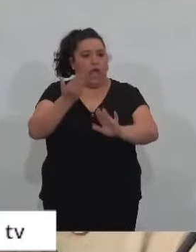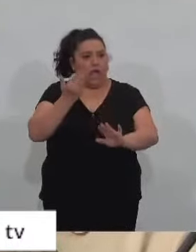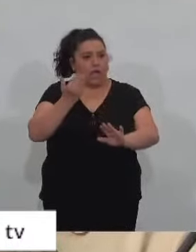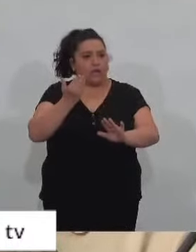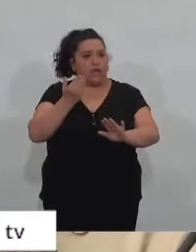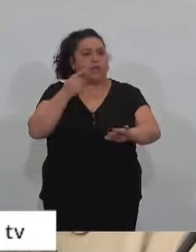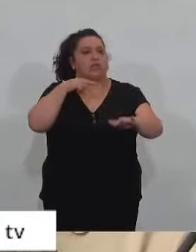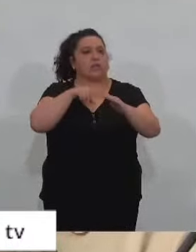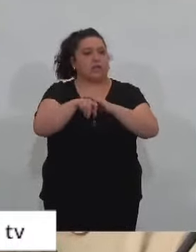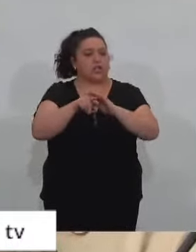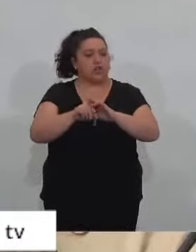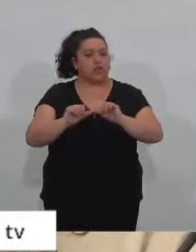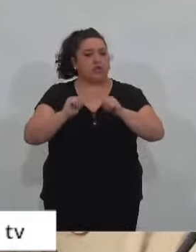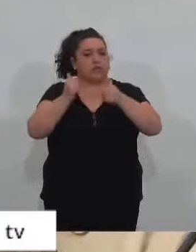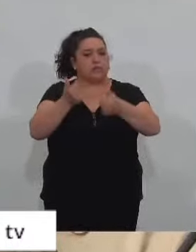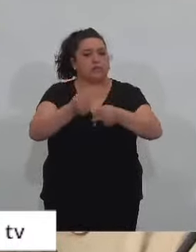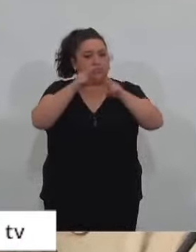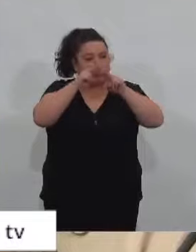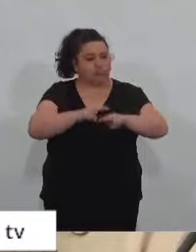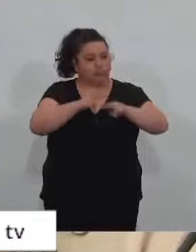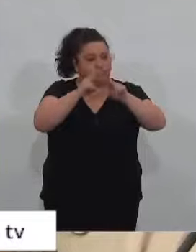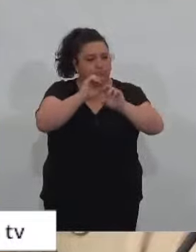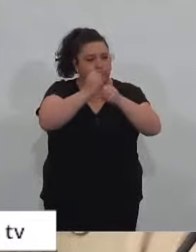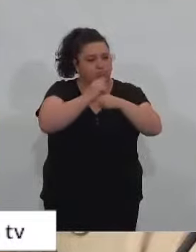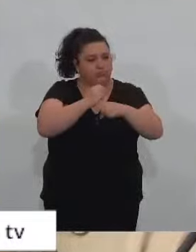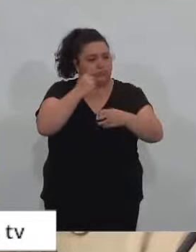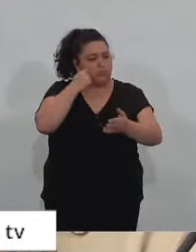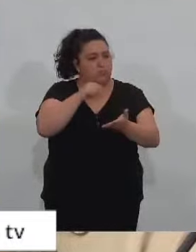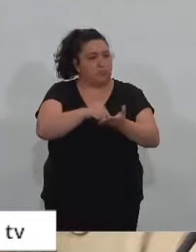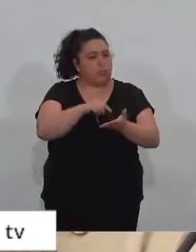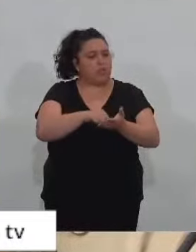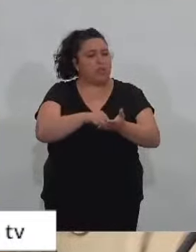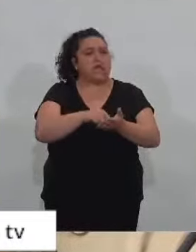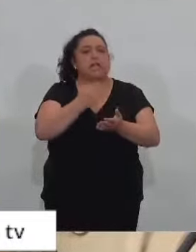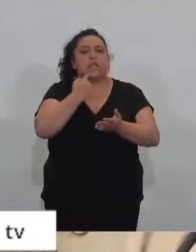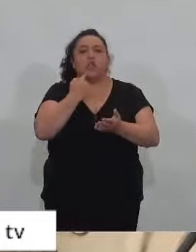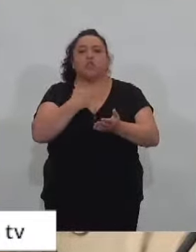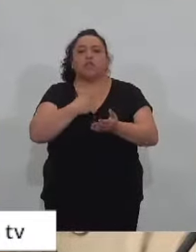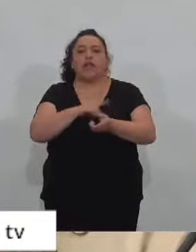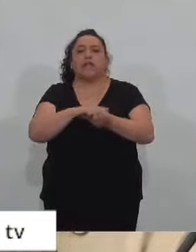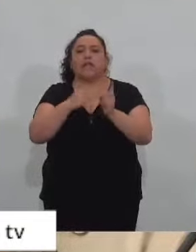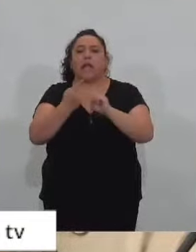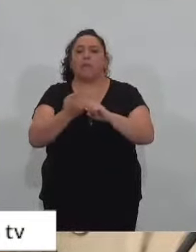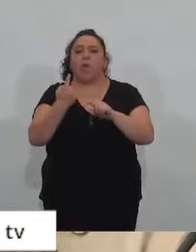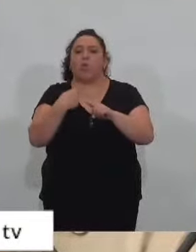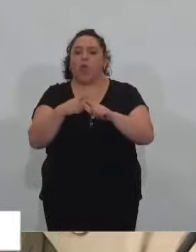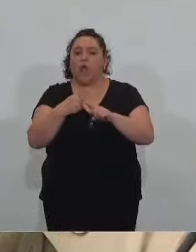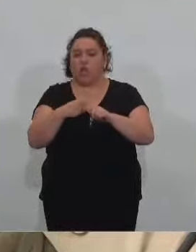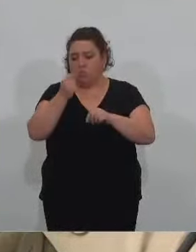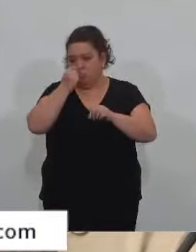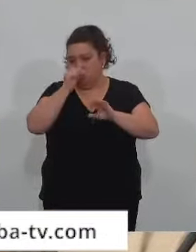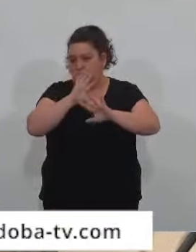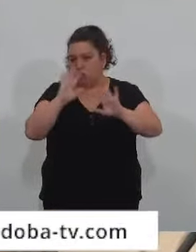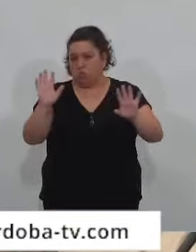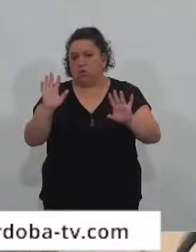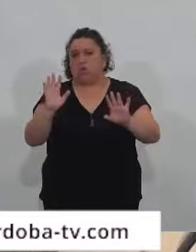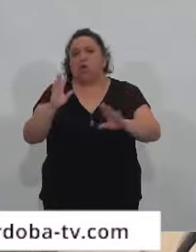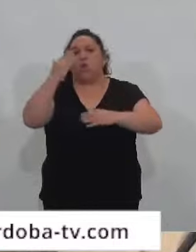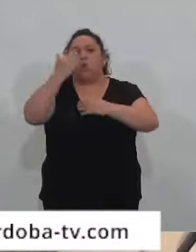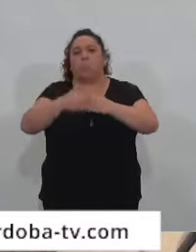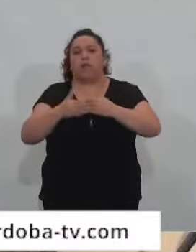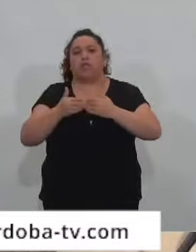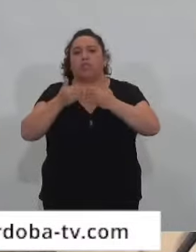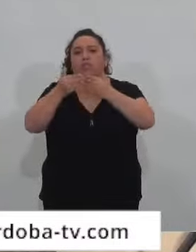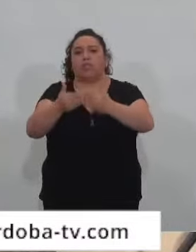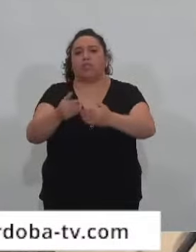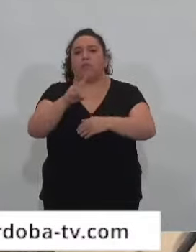hay que hacer unas pequeñas modificaciones en los sistemas que tenemos de riego. Nos dan un plazo de 20 días, se acometen esas modificaciones, se